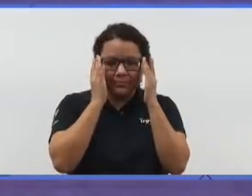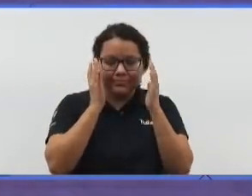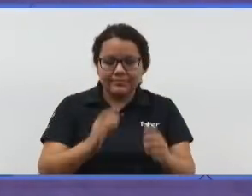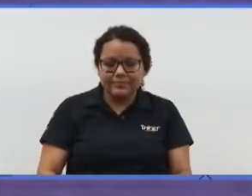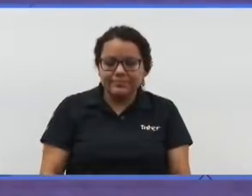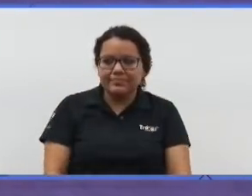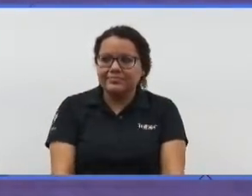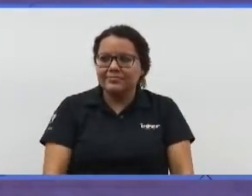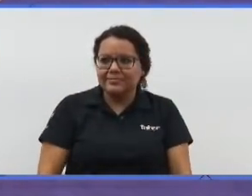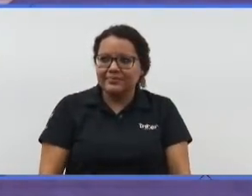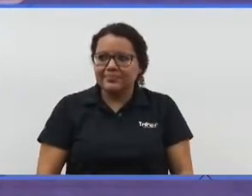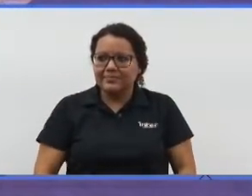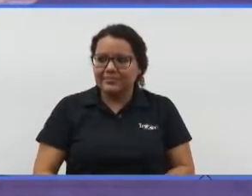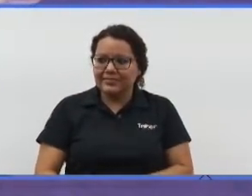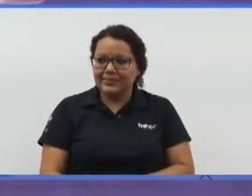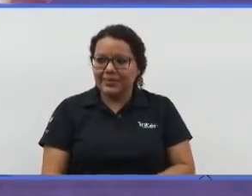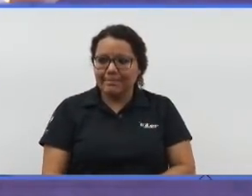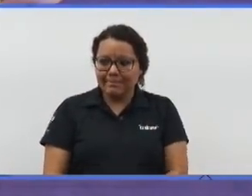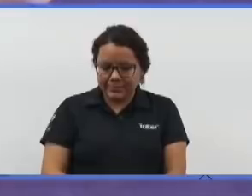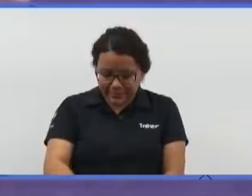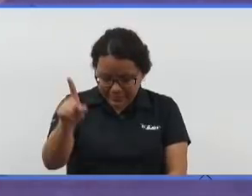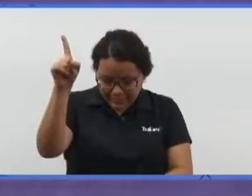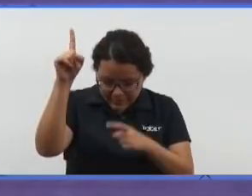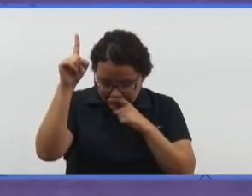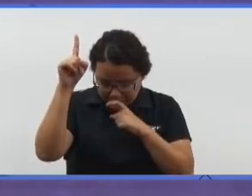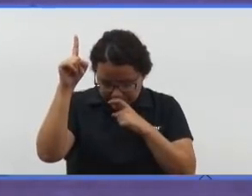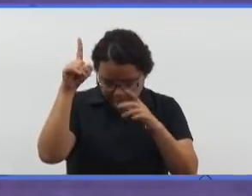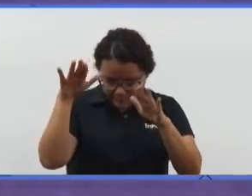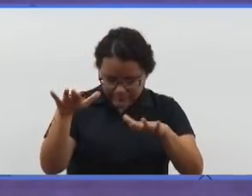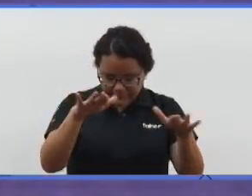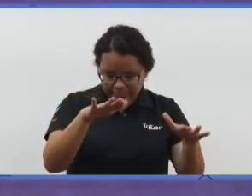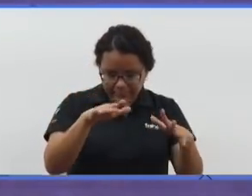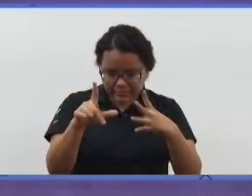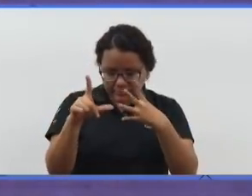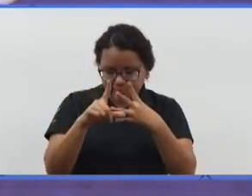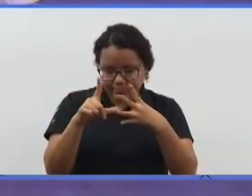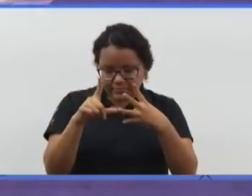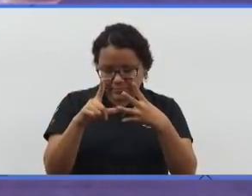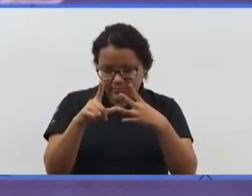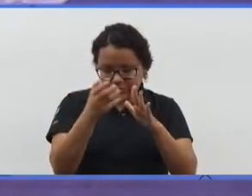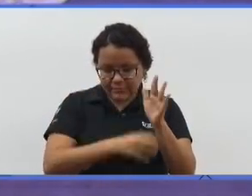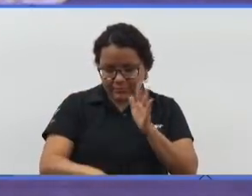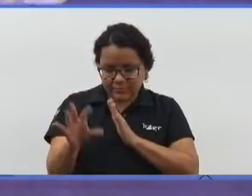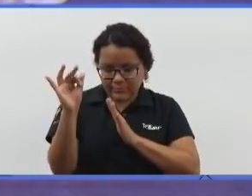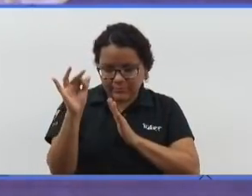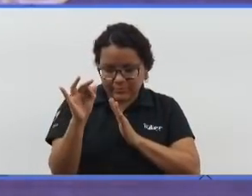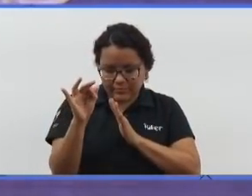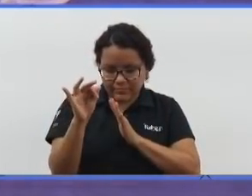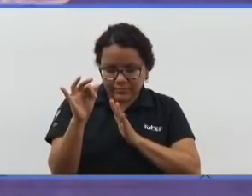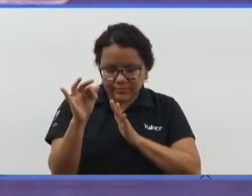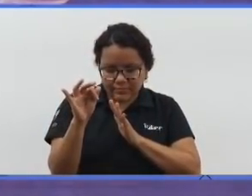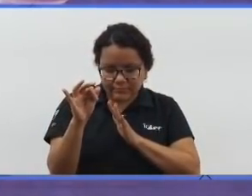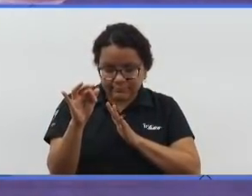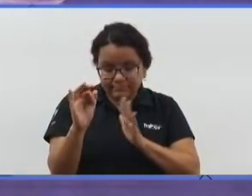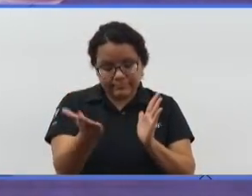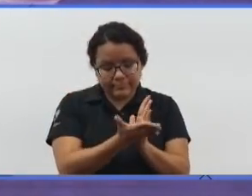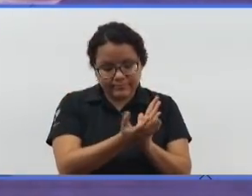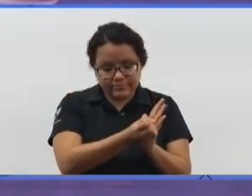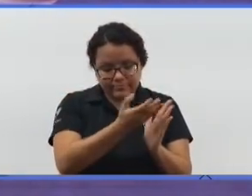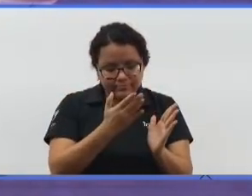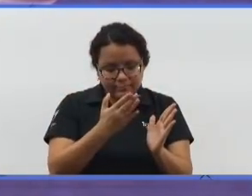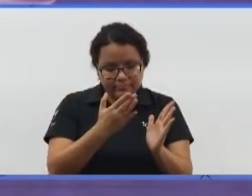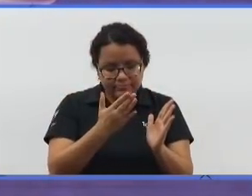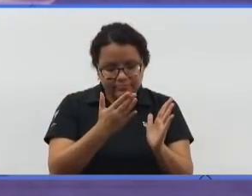gloria cristo padre gracias por lucas capítulo 19 que nos habla de la vida